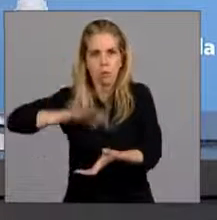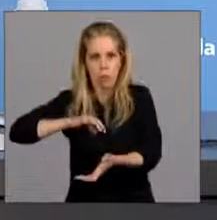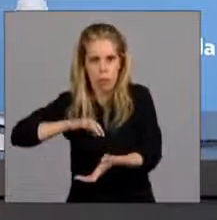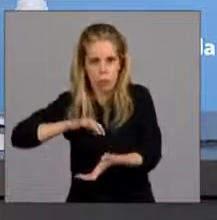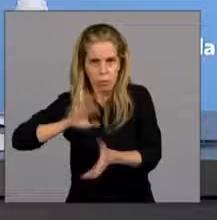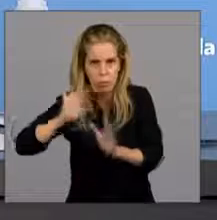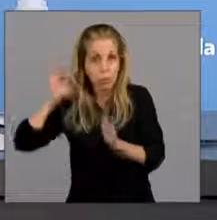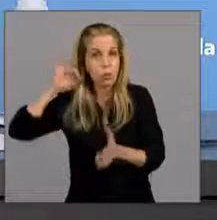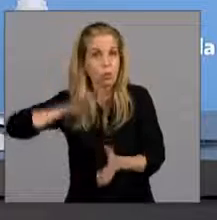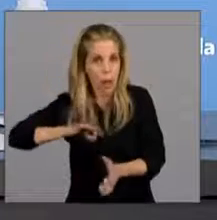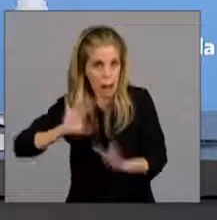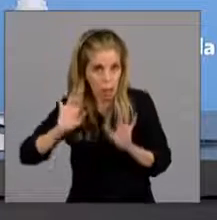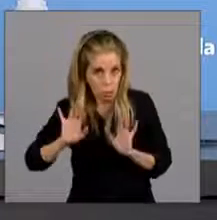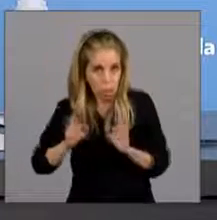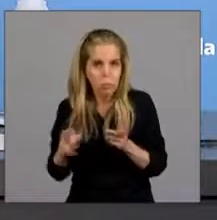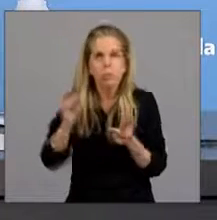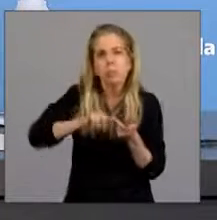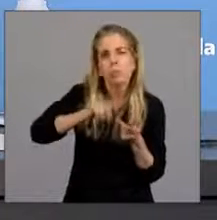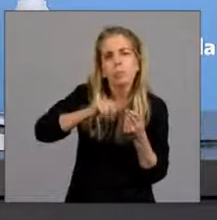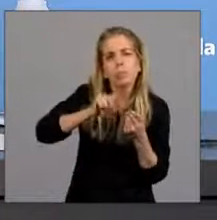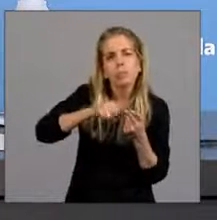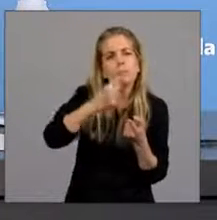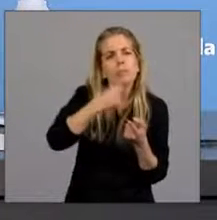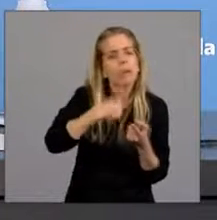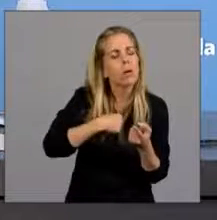principio. ¿Y la otra pregunta era?